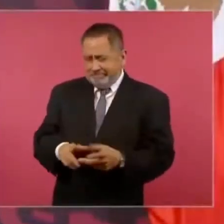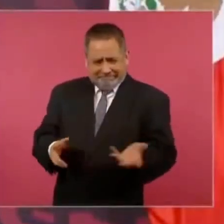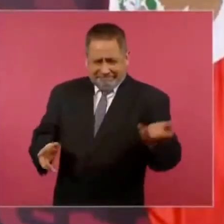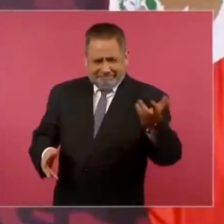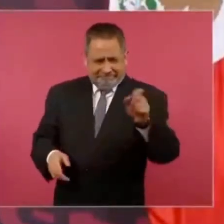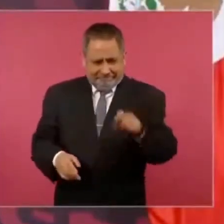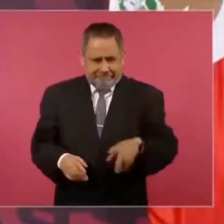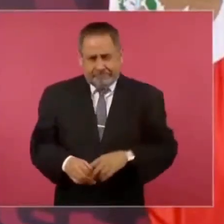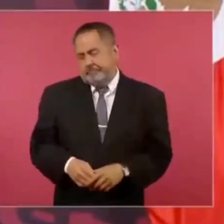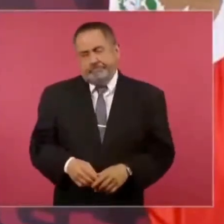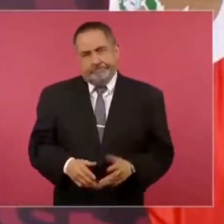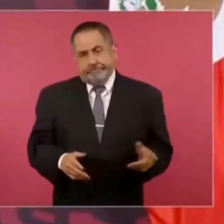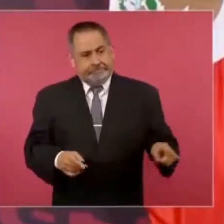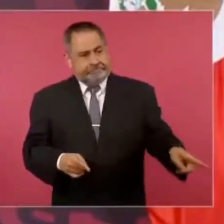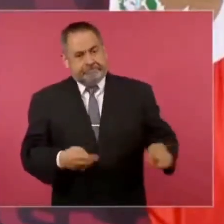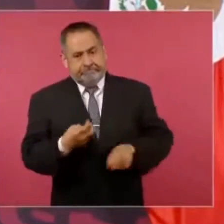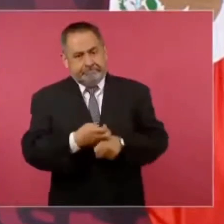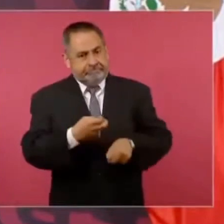Pero no.